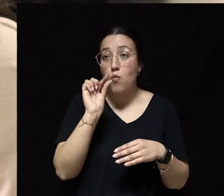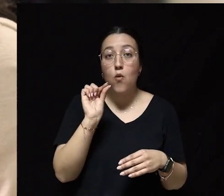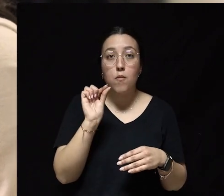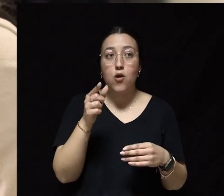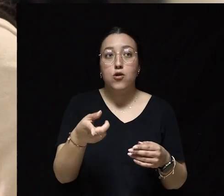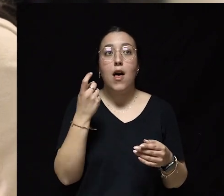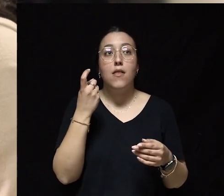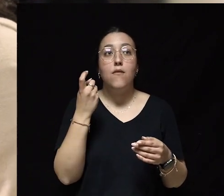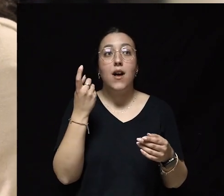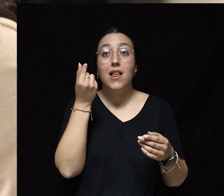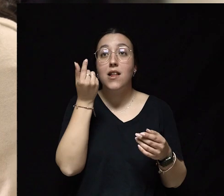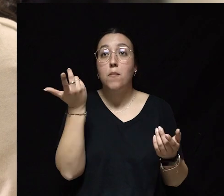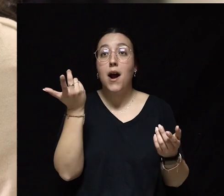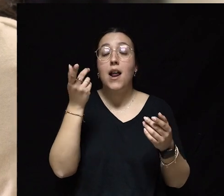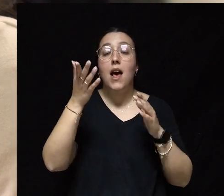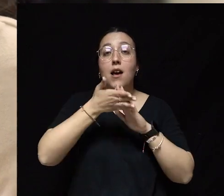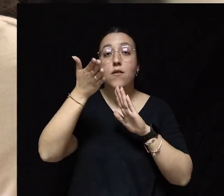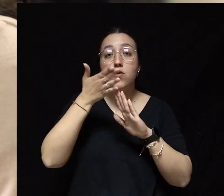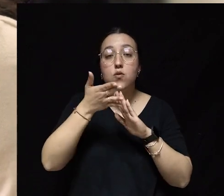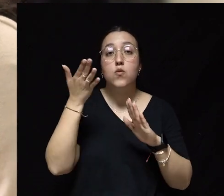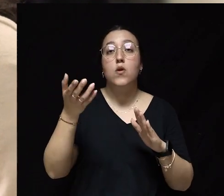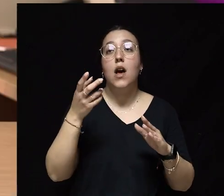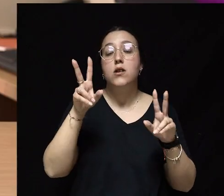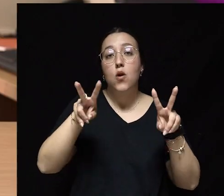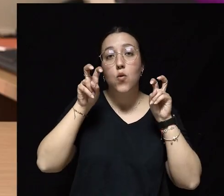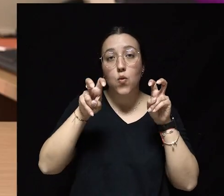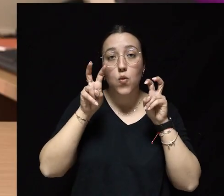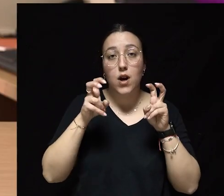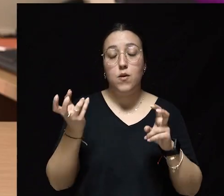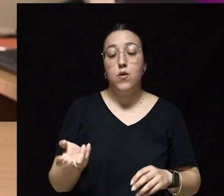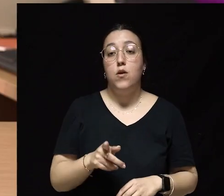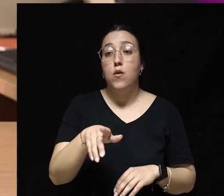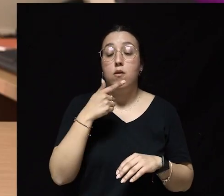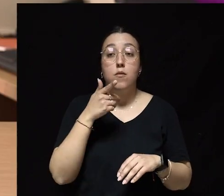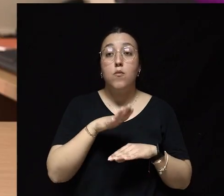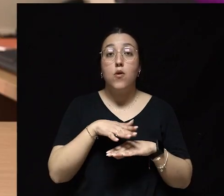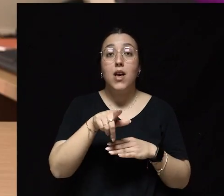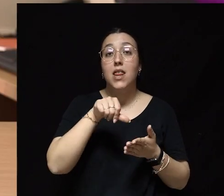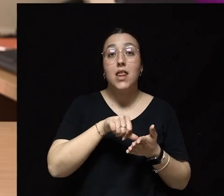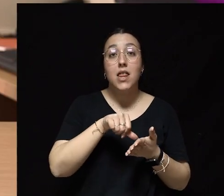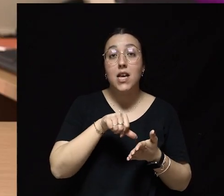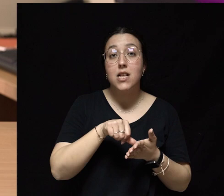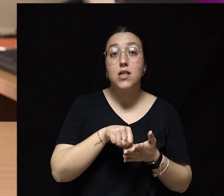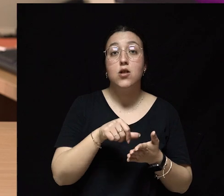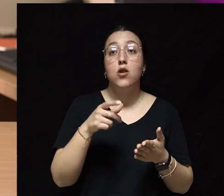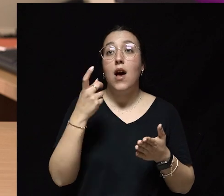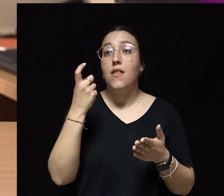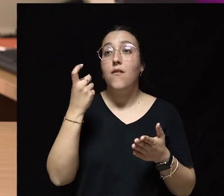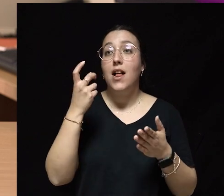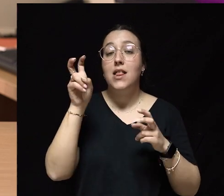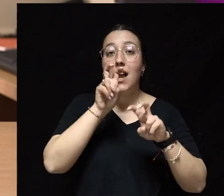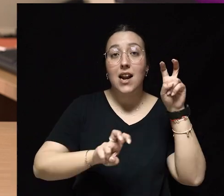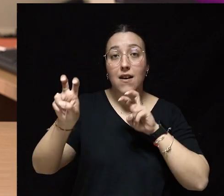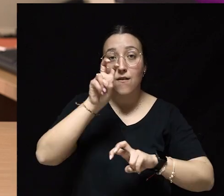con unas deficiencias importantes en infraestructuras en nuestro caso, porque nos tendrían que arreglar